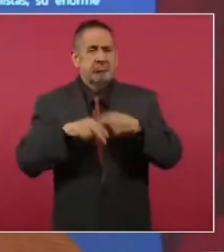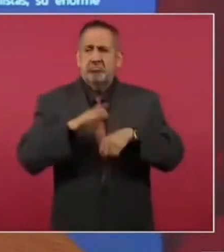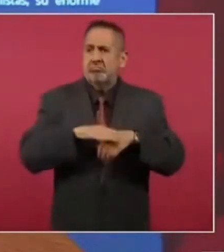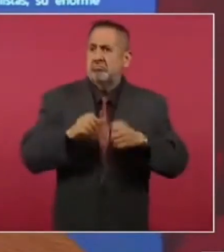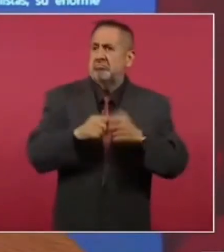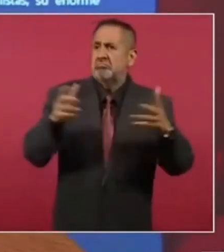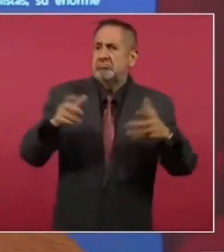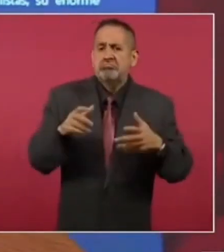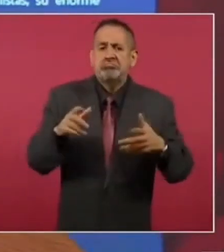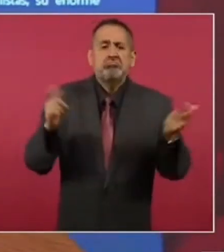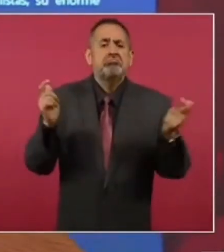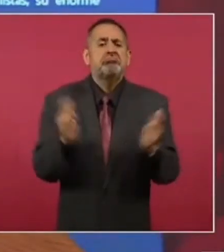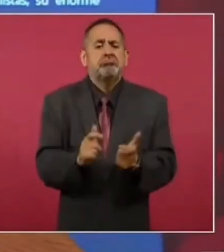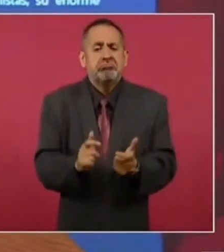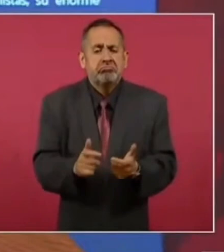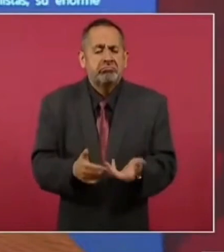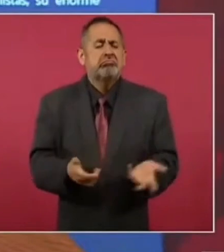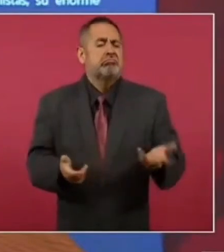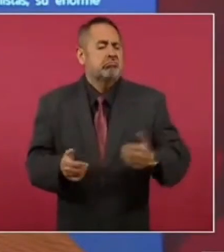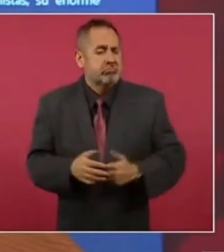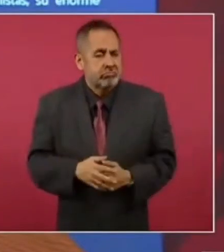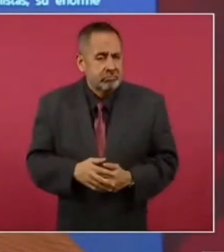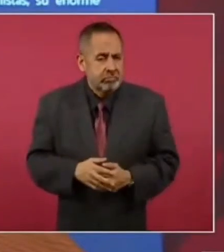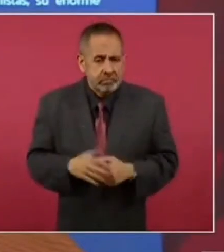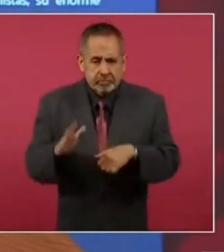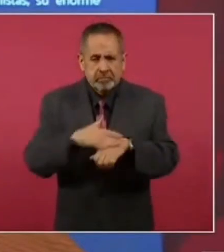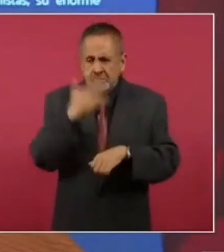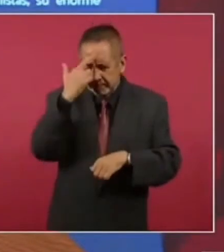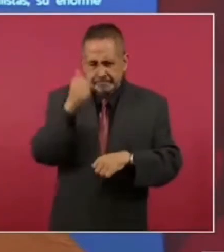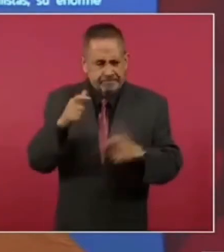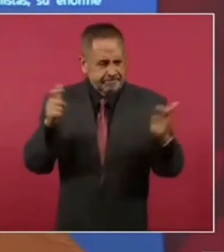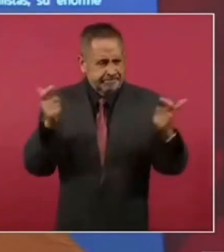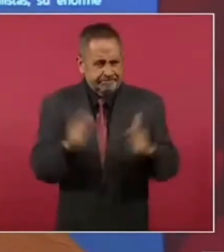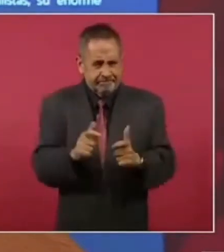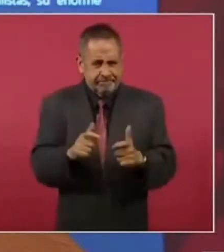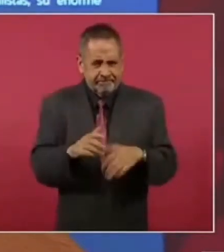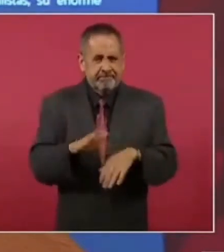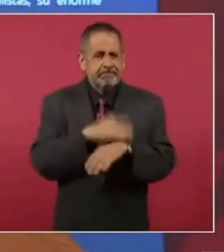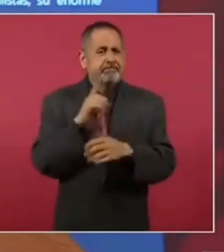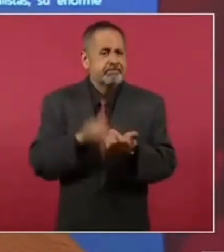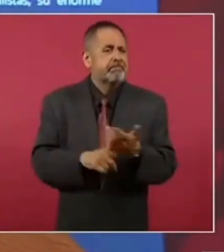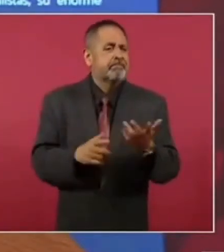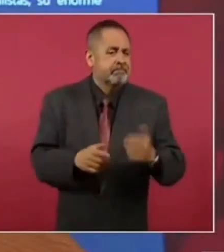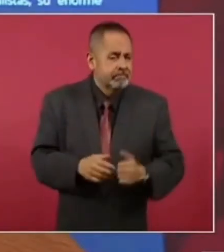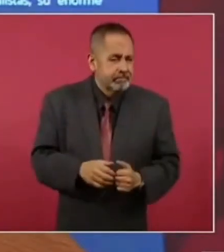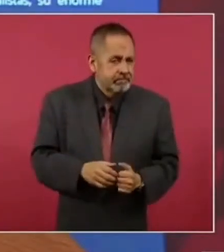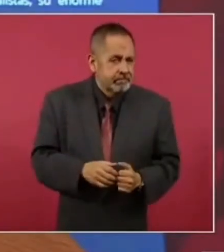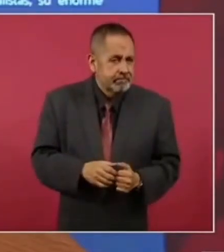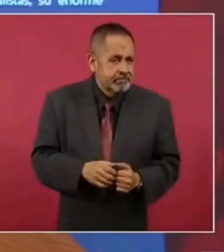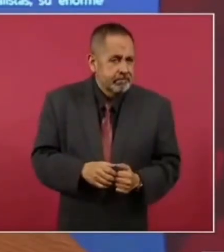se redujo. ¿Y saben por qué? Entre otras cosas,